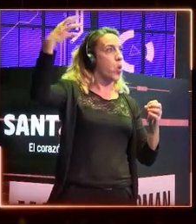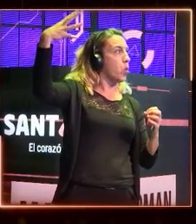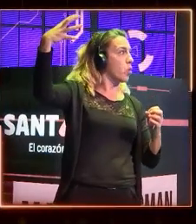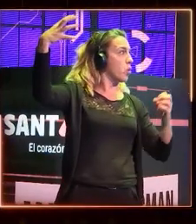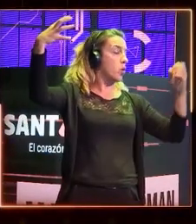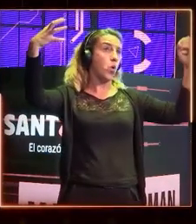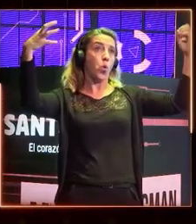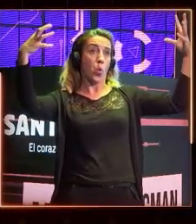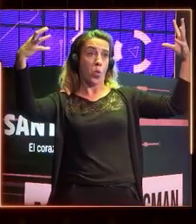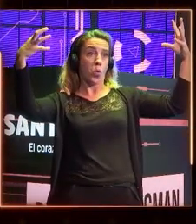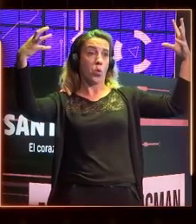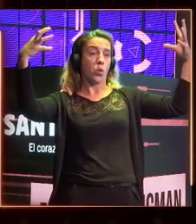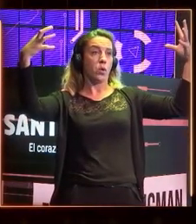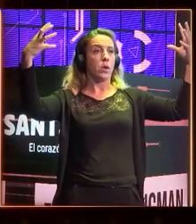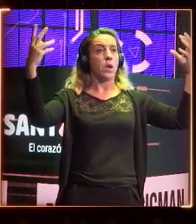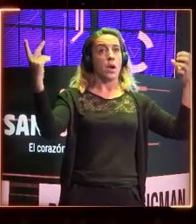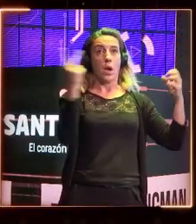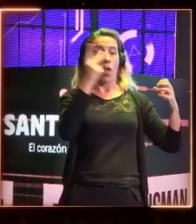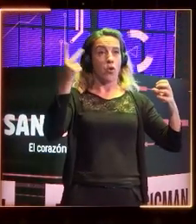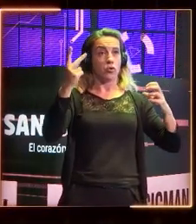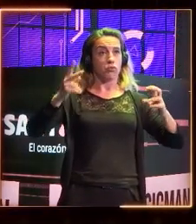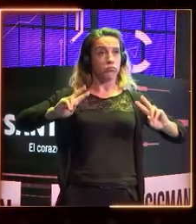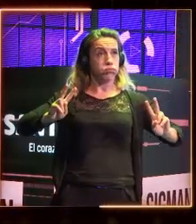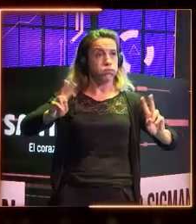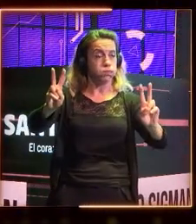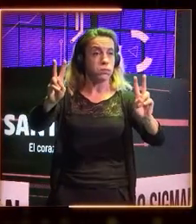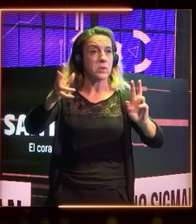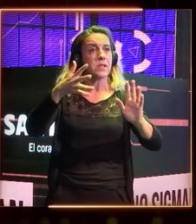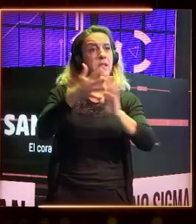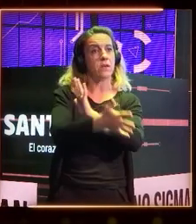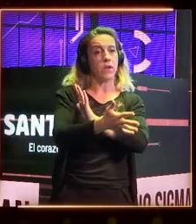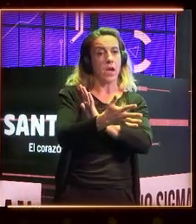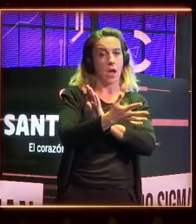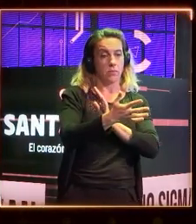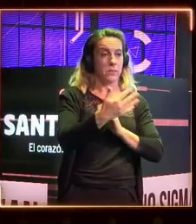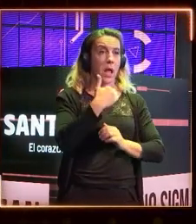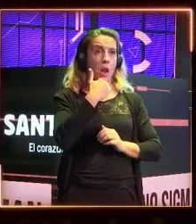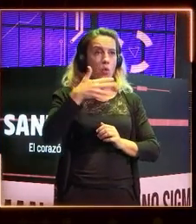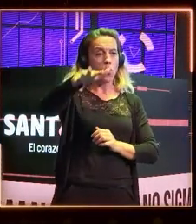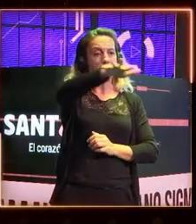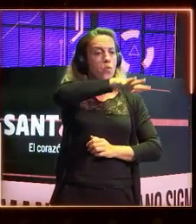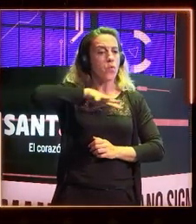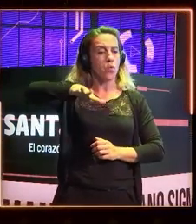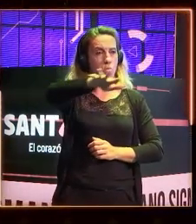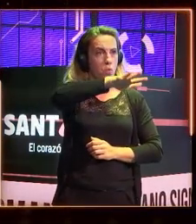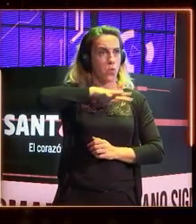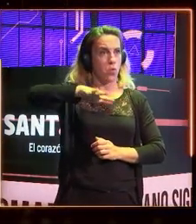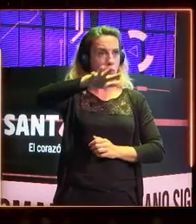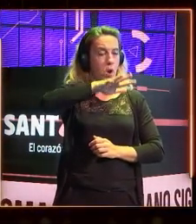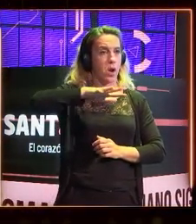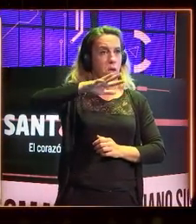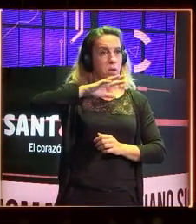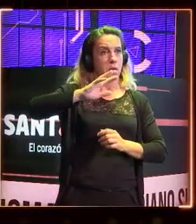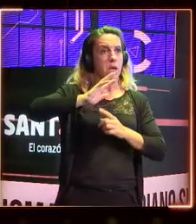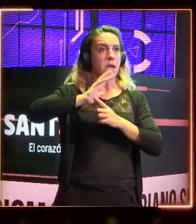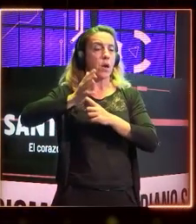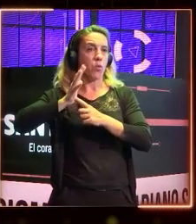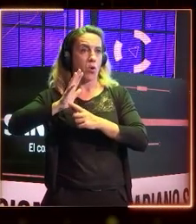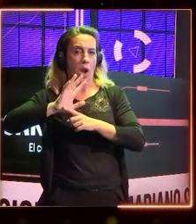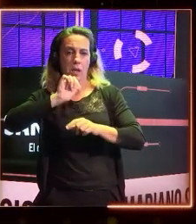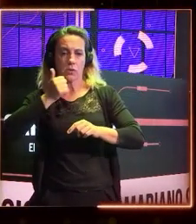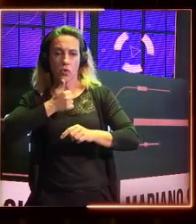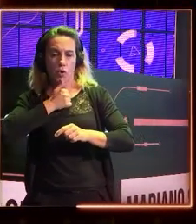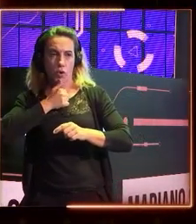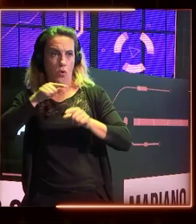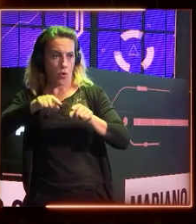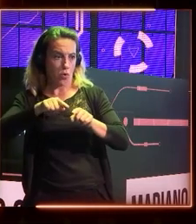punto y si estas dos neuronas están activas al mismo tiempo Entonces esto quiere decir que hay un segmento aquí Entonces ahora tenemos una neurona que codifica este segmento